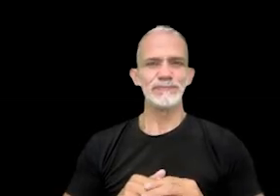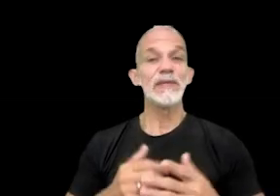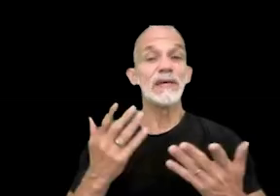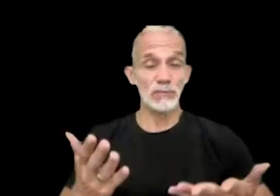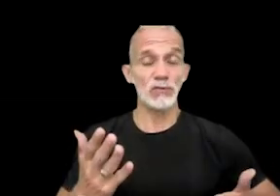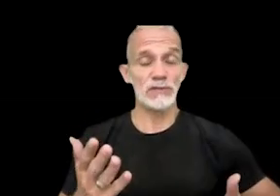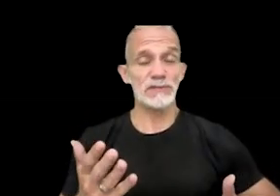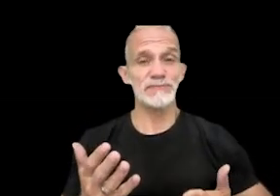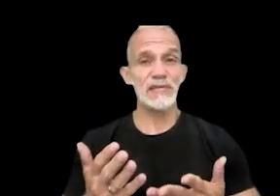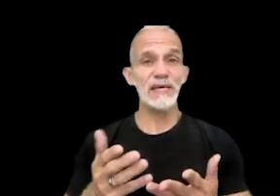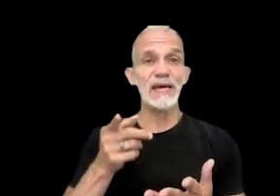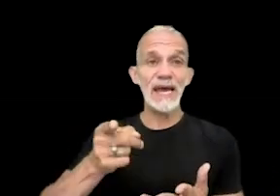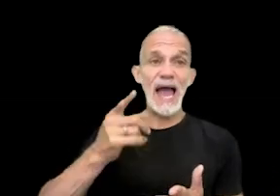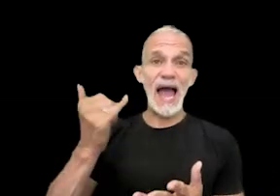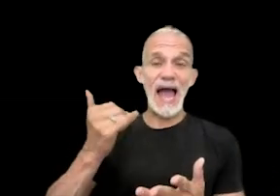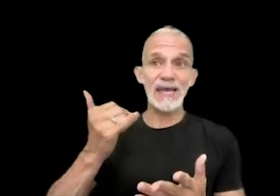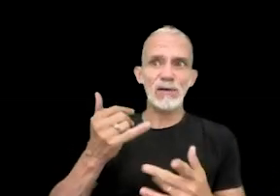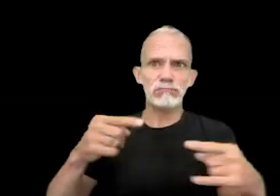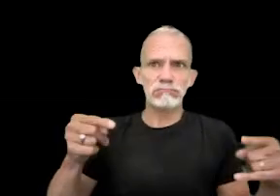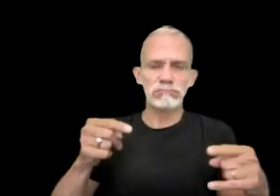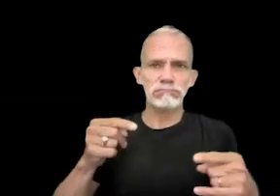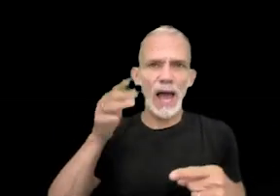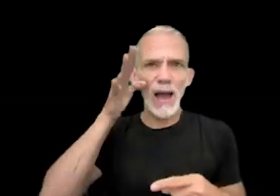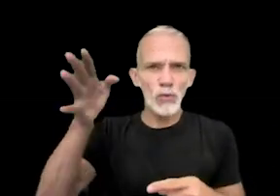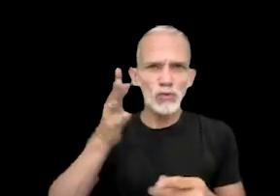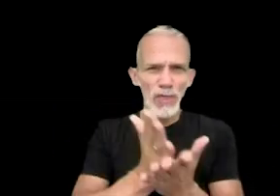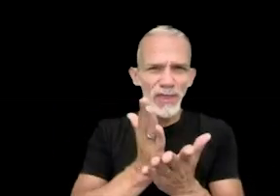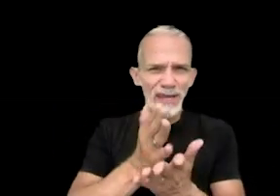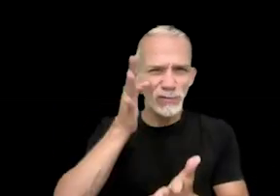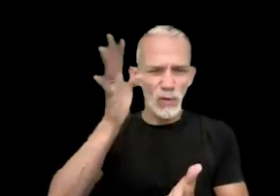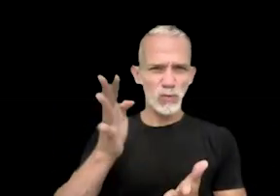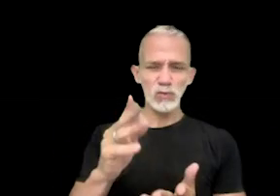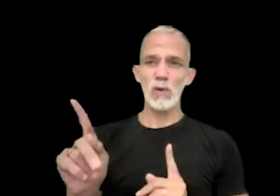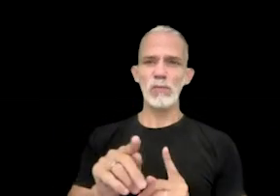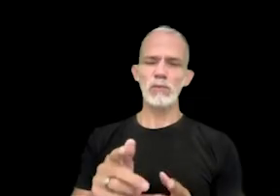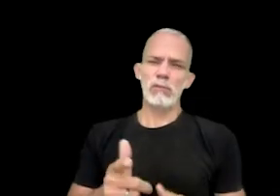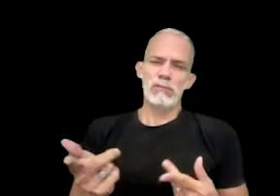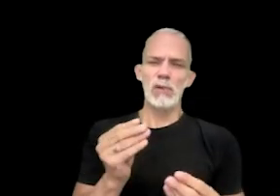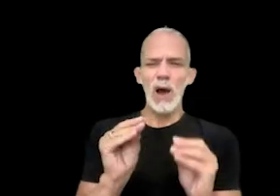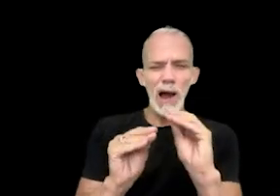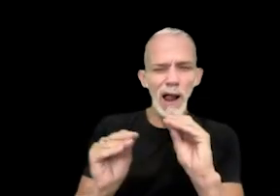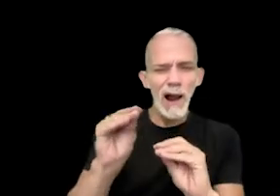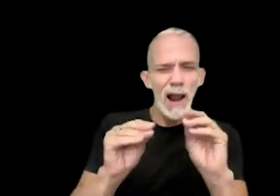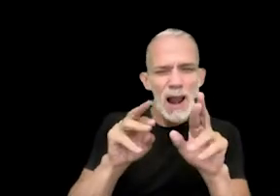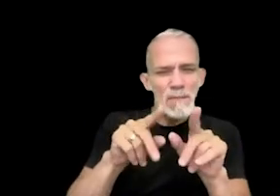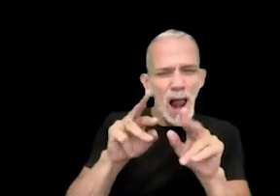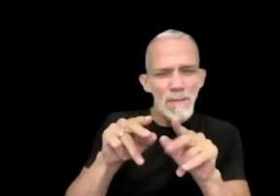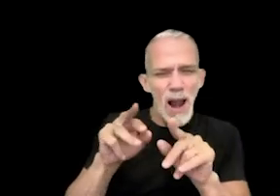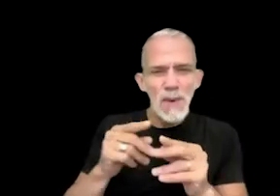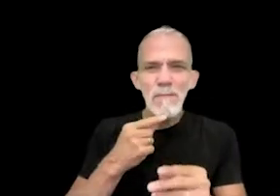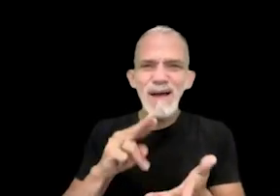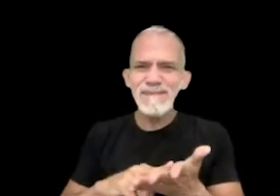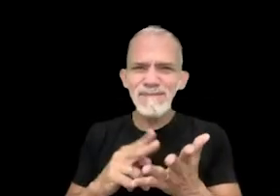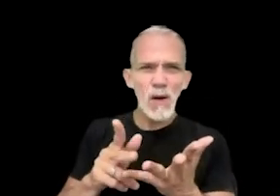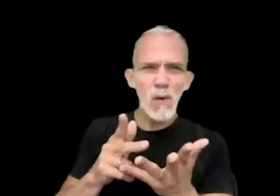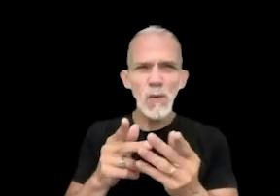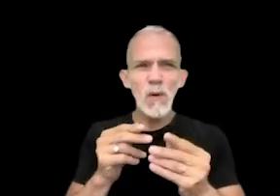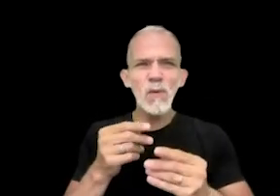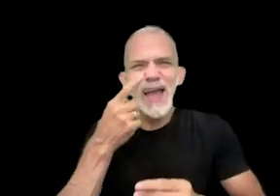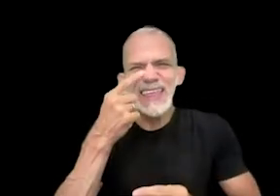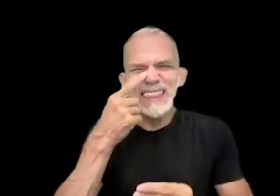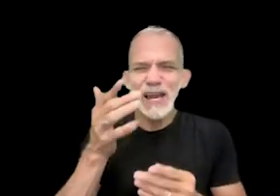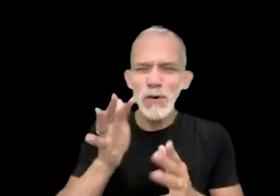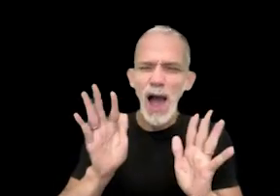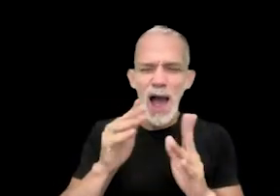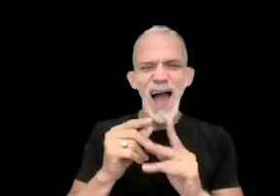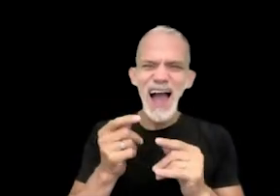Entonces, claro, frente a imágenes de abuso de derecho, es decir, cuando el contribuyente estuvo haciendo planificación fiscal pensando